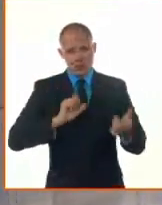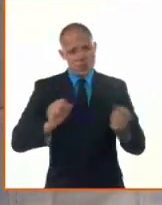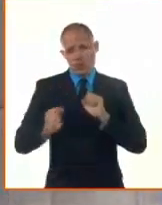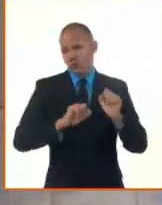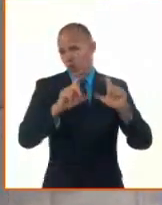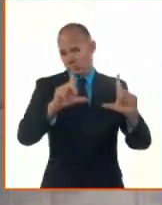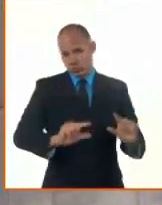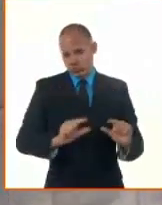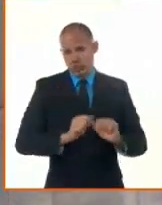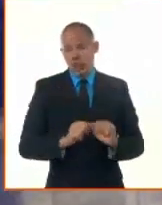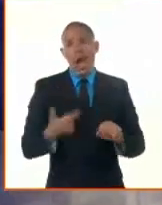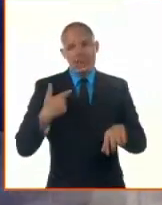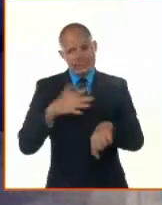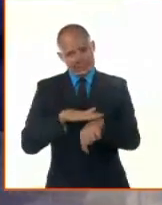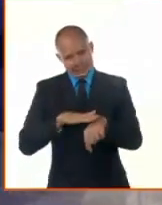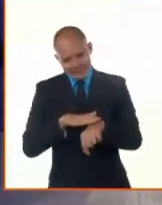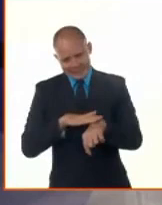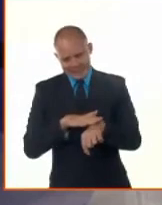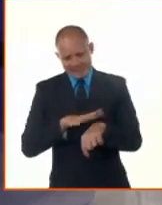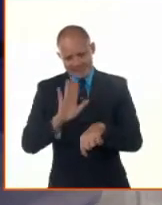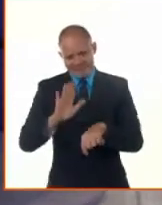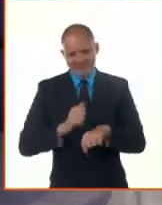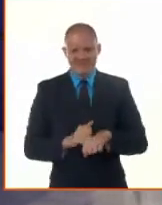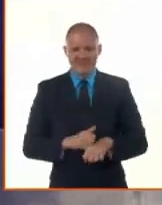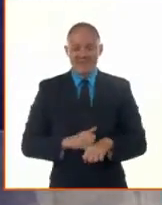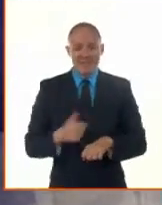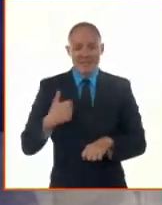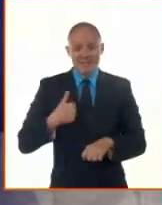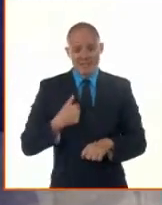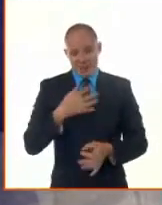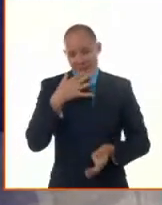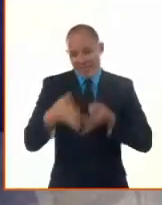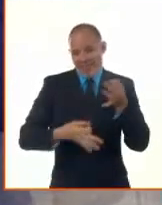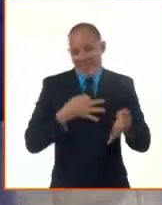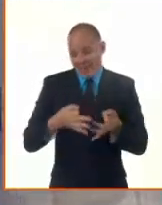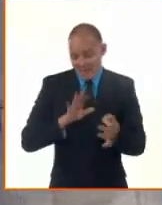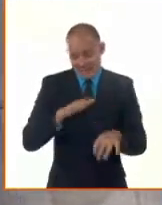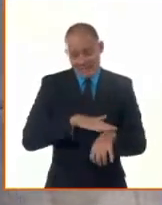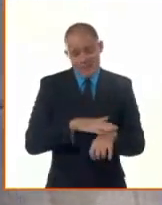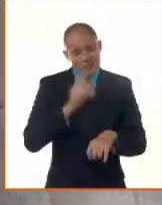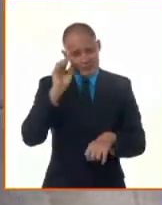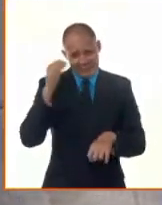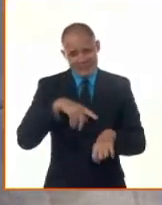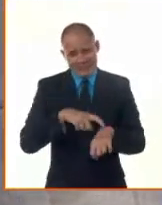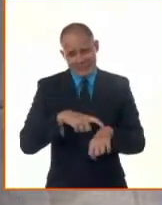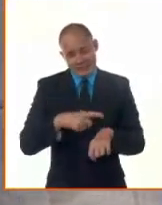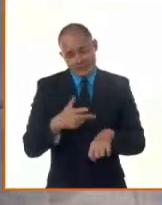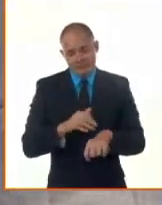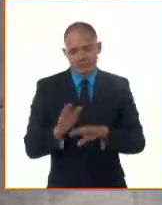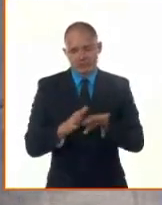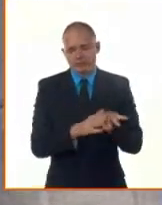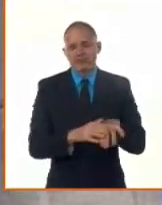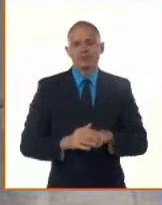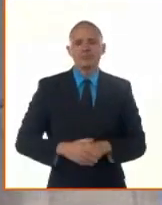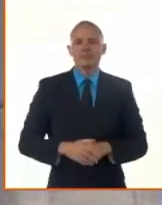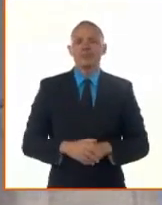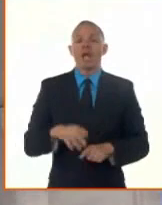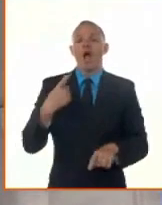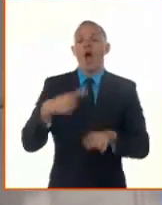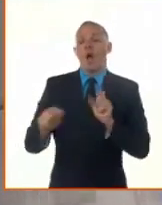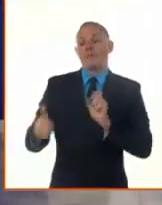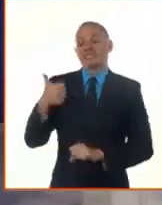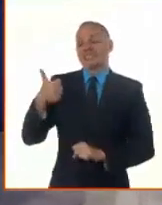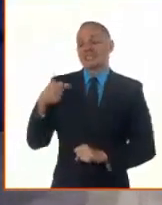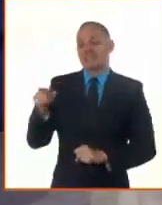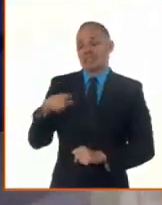y siempre me lo perdonas desde la visita de silvin acordaron pagar y cobrar